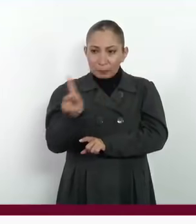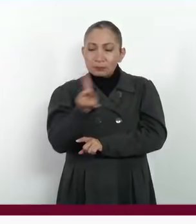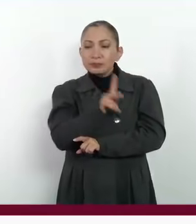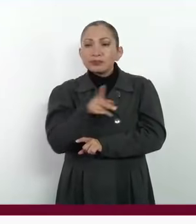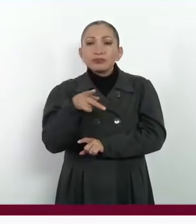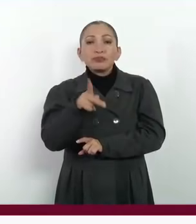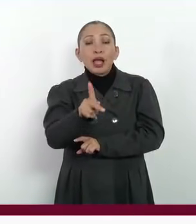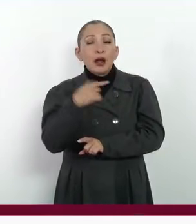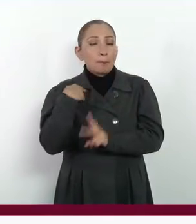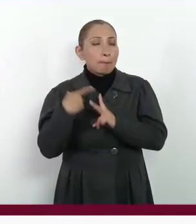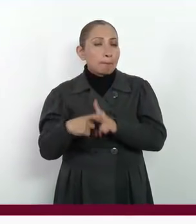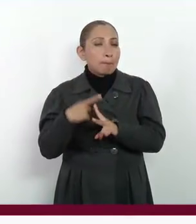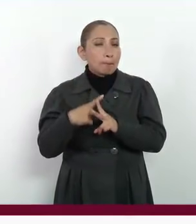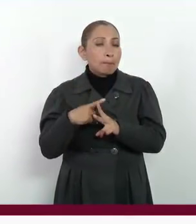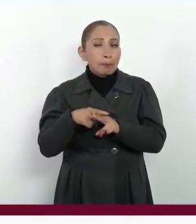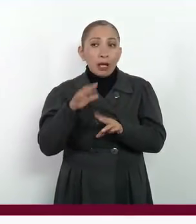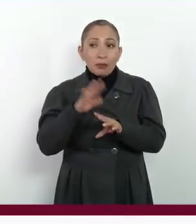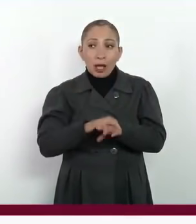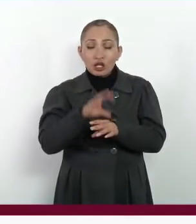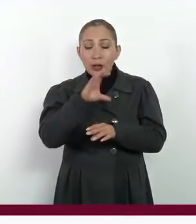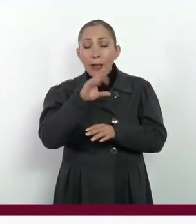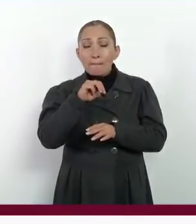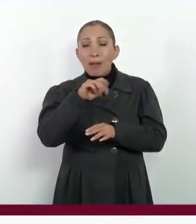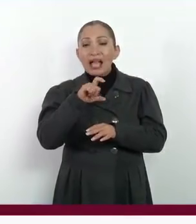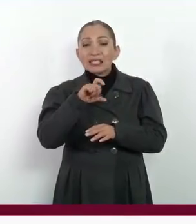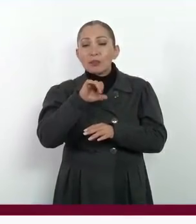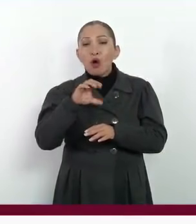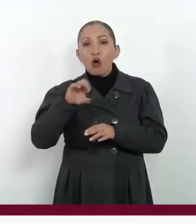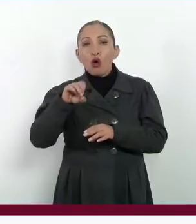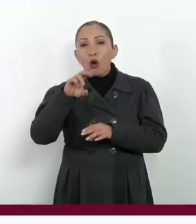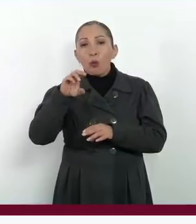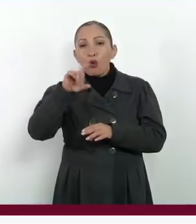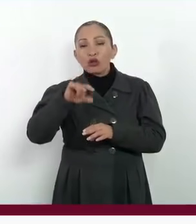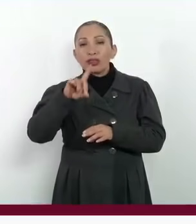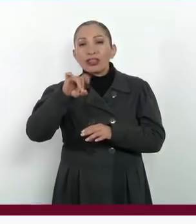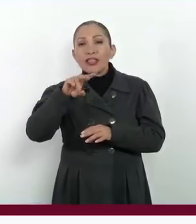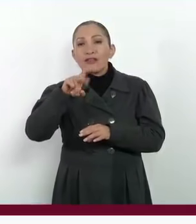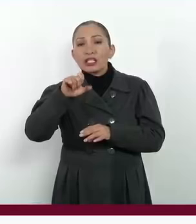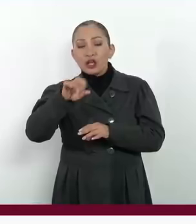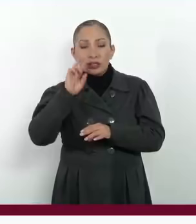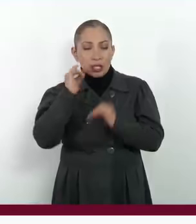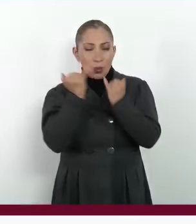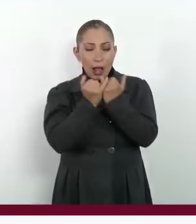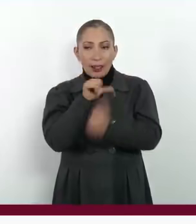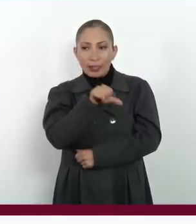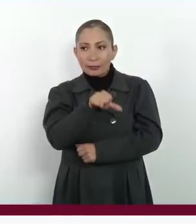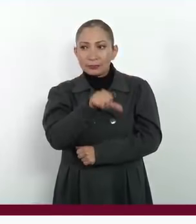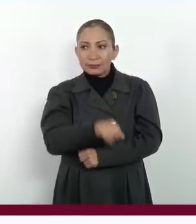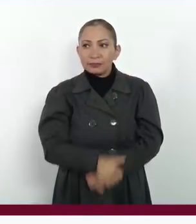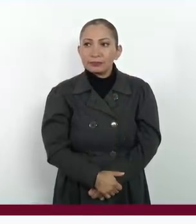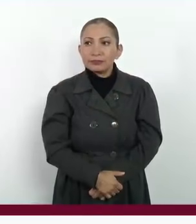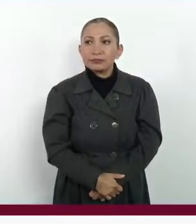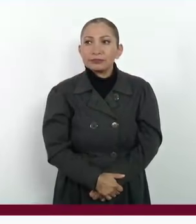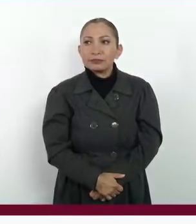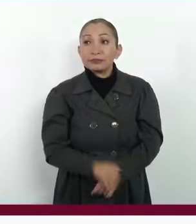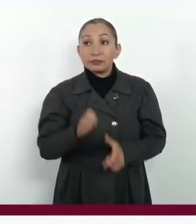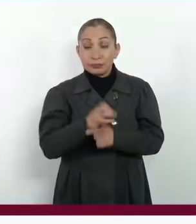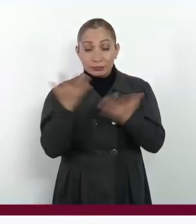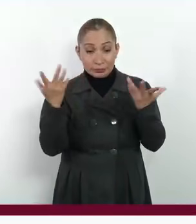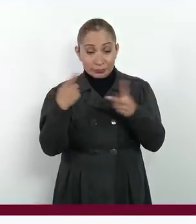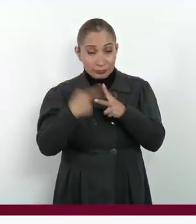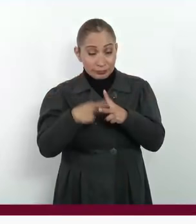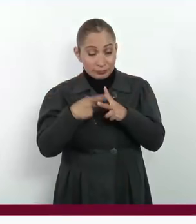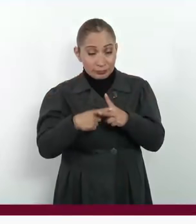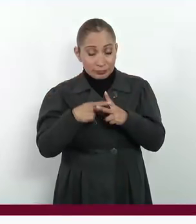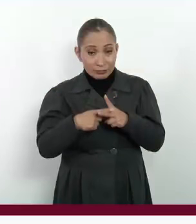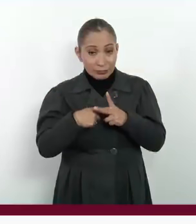Sin embargo, al calcular el máximo común divisor de los coeficientes, se obtiene que es igual a 16. Así